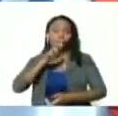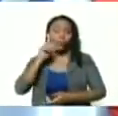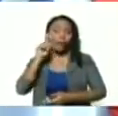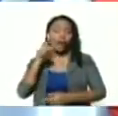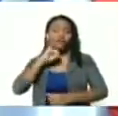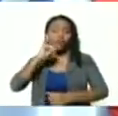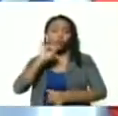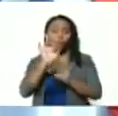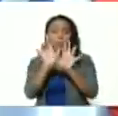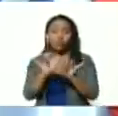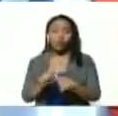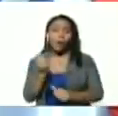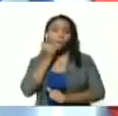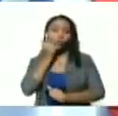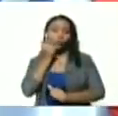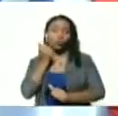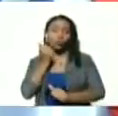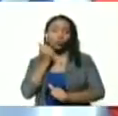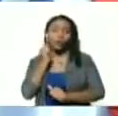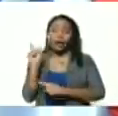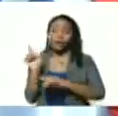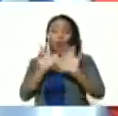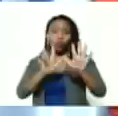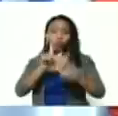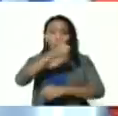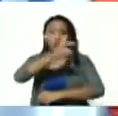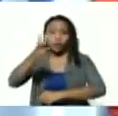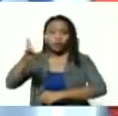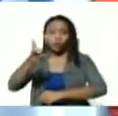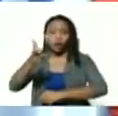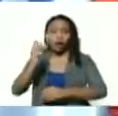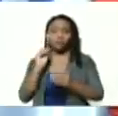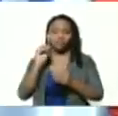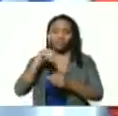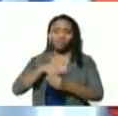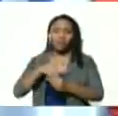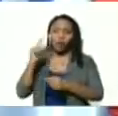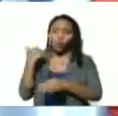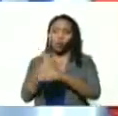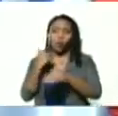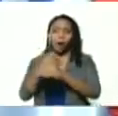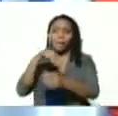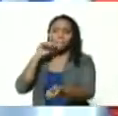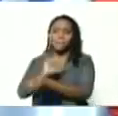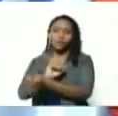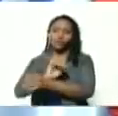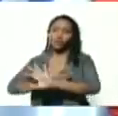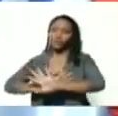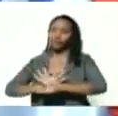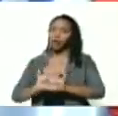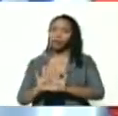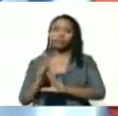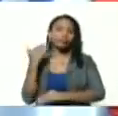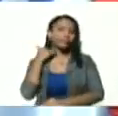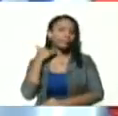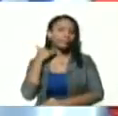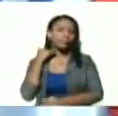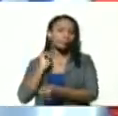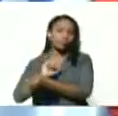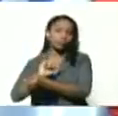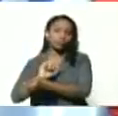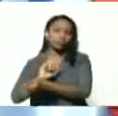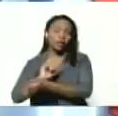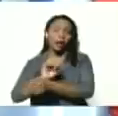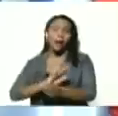información. Estas 8 personas quedaron privadas de libertad, están ya detenidas. Además, se